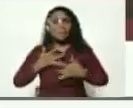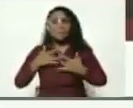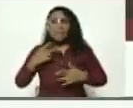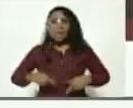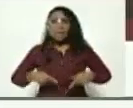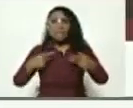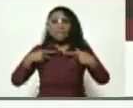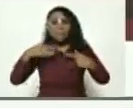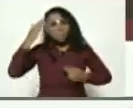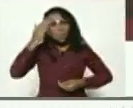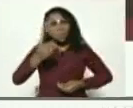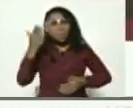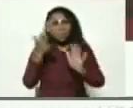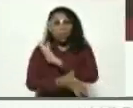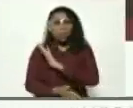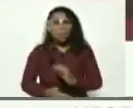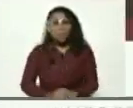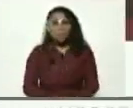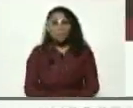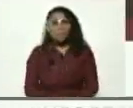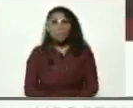militar.